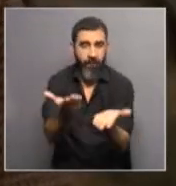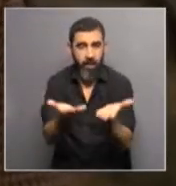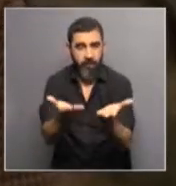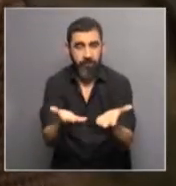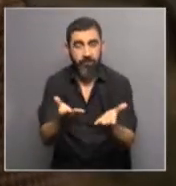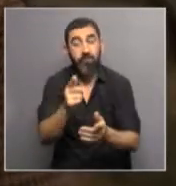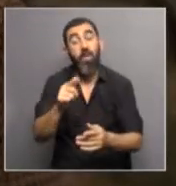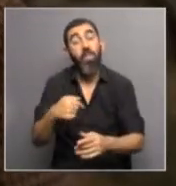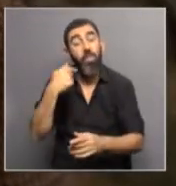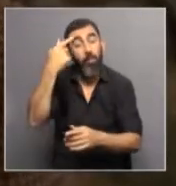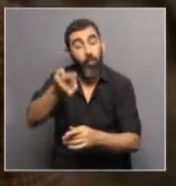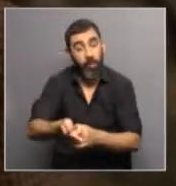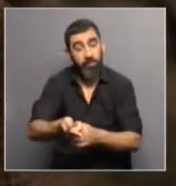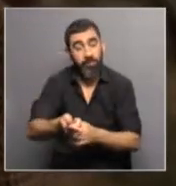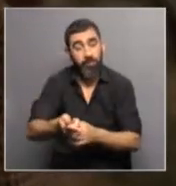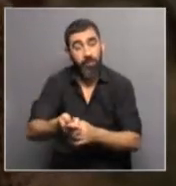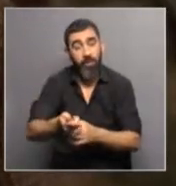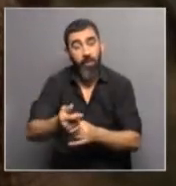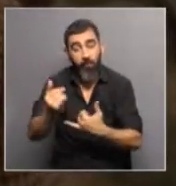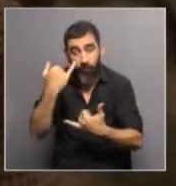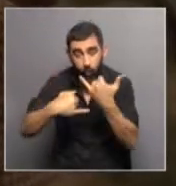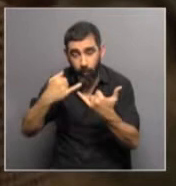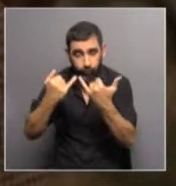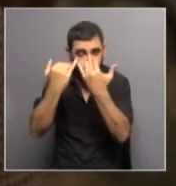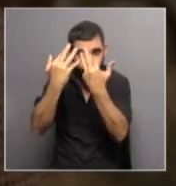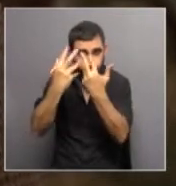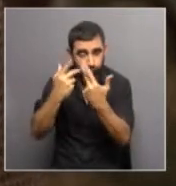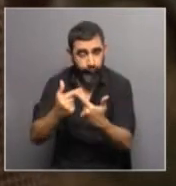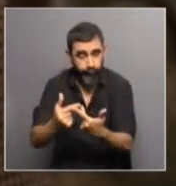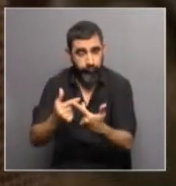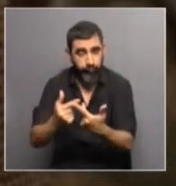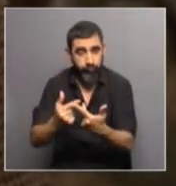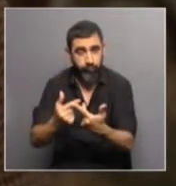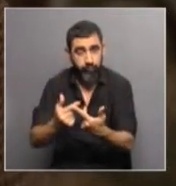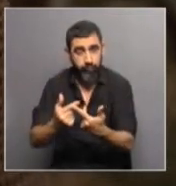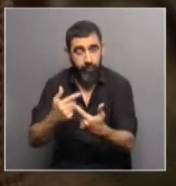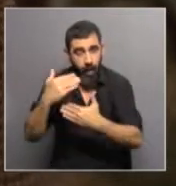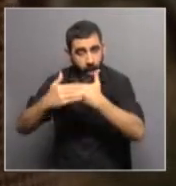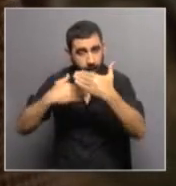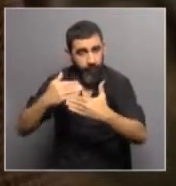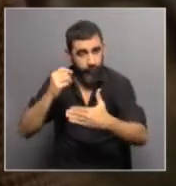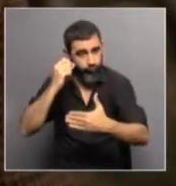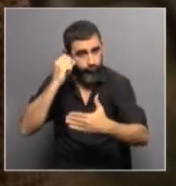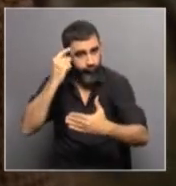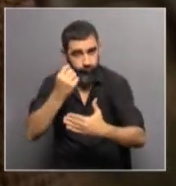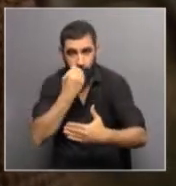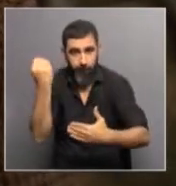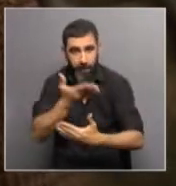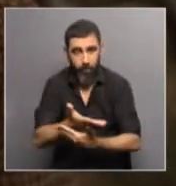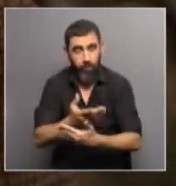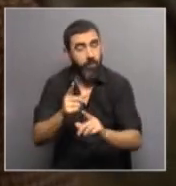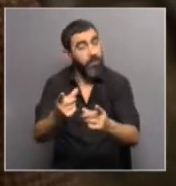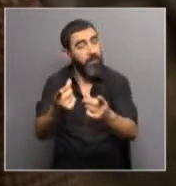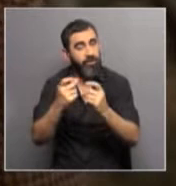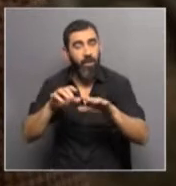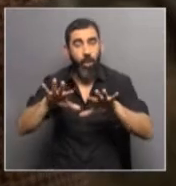después vinieron a procesar toda esa información de una manera avanzada, para lo cual se necesitaron